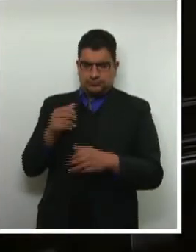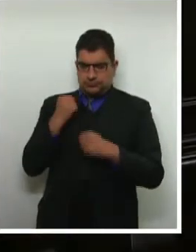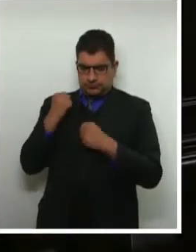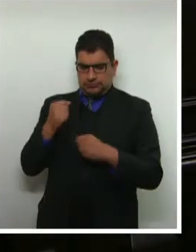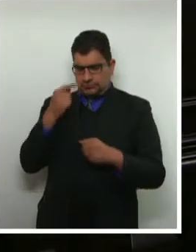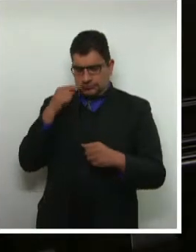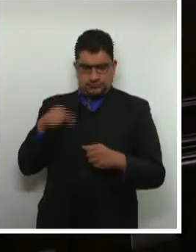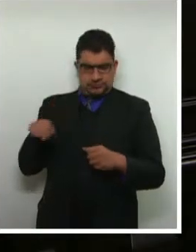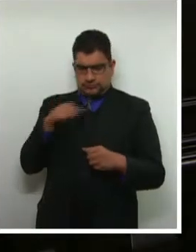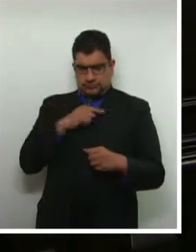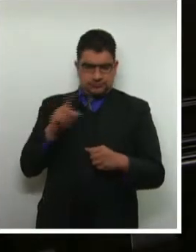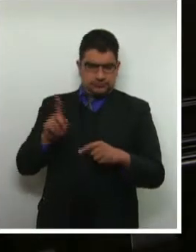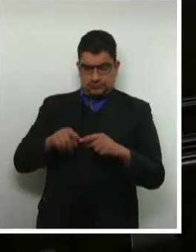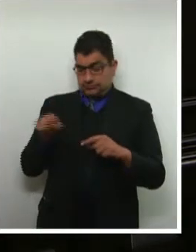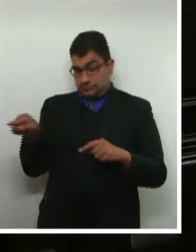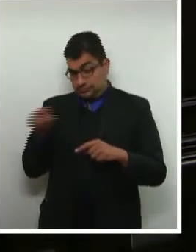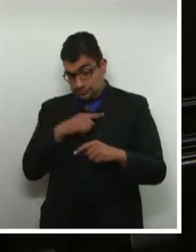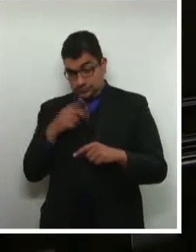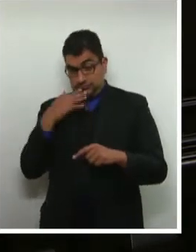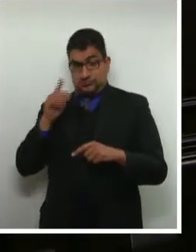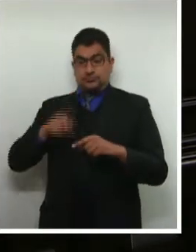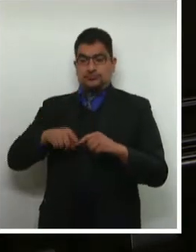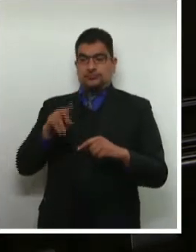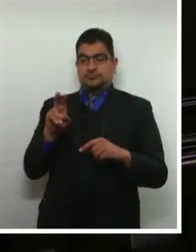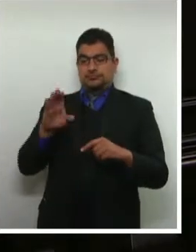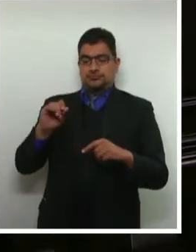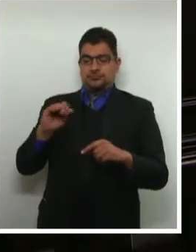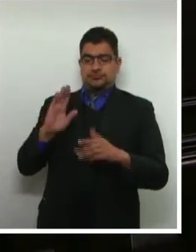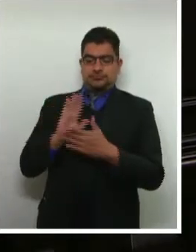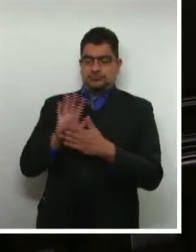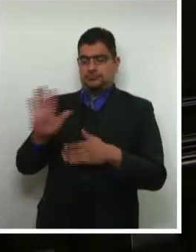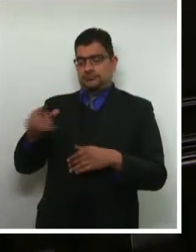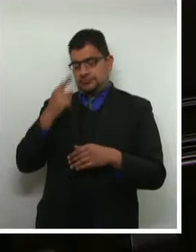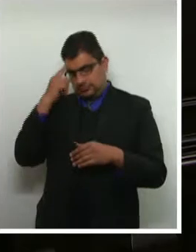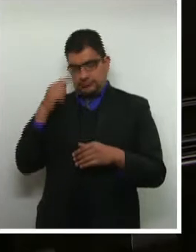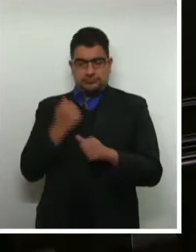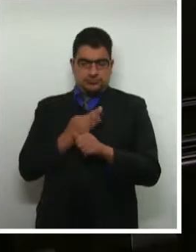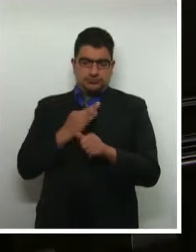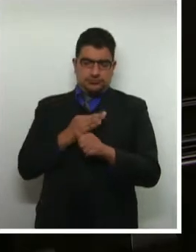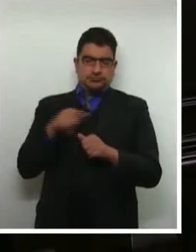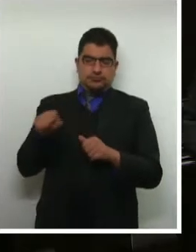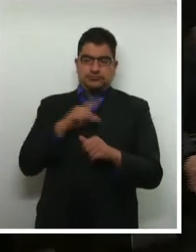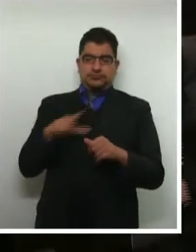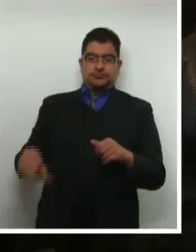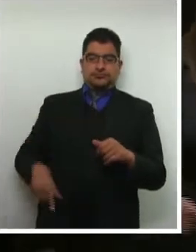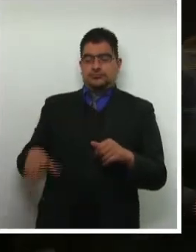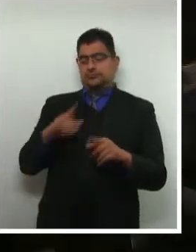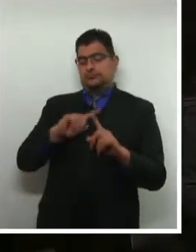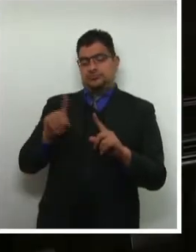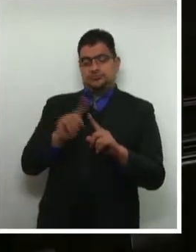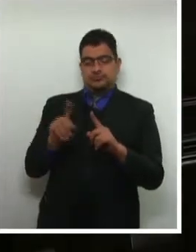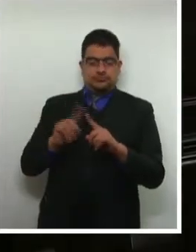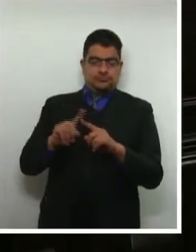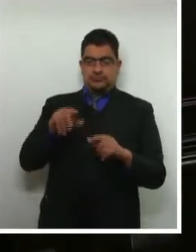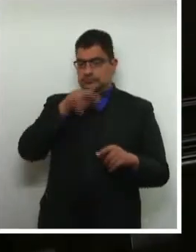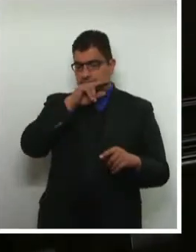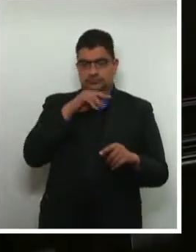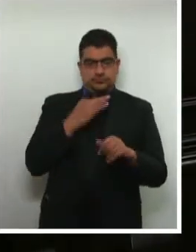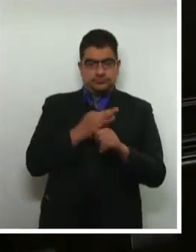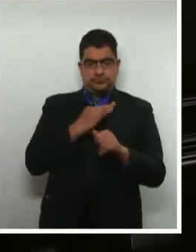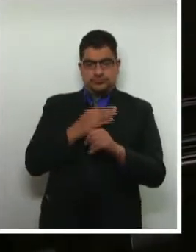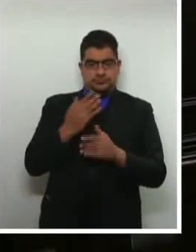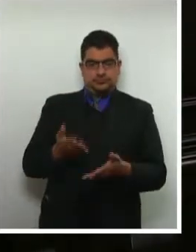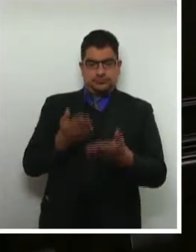veto. Esa es, digamos, frente a las políticas y a las decisiones de gobierno. Esa es, digamos, otra preocupación que ya